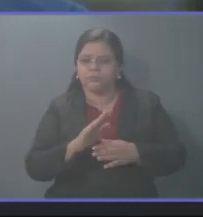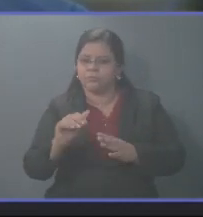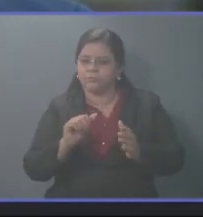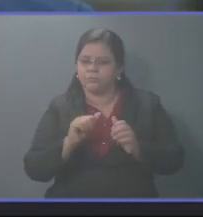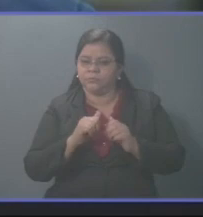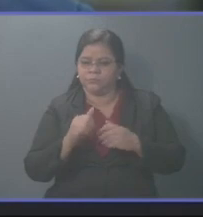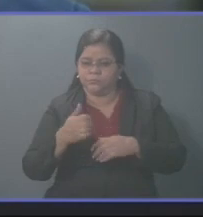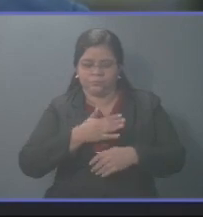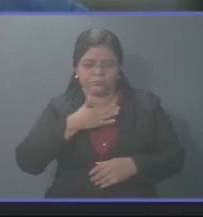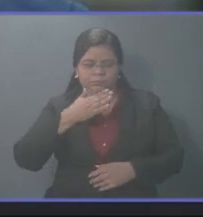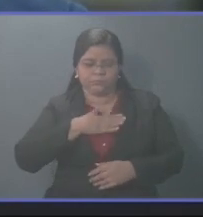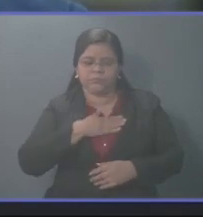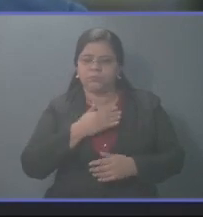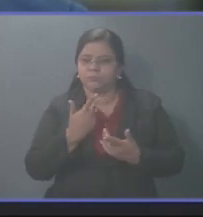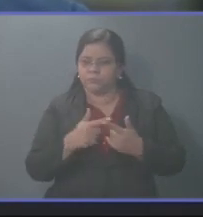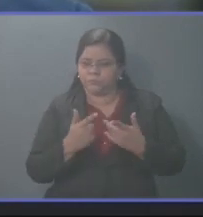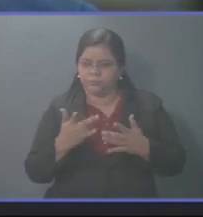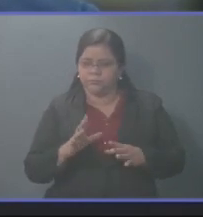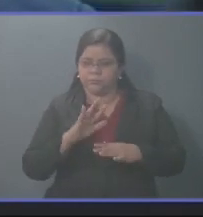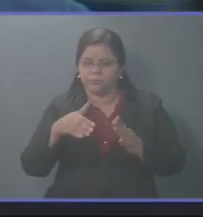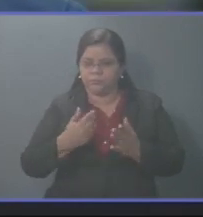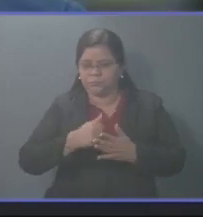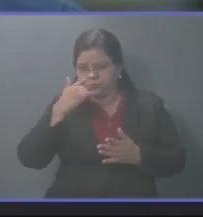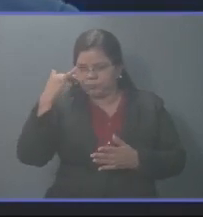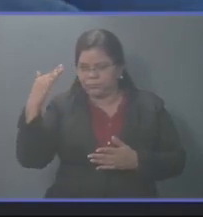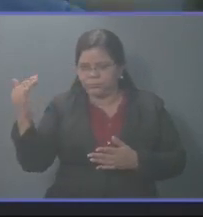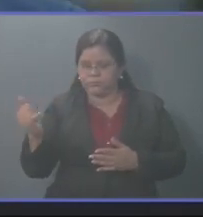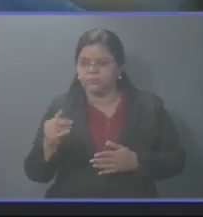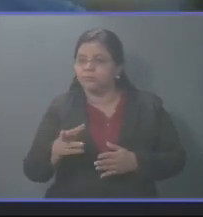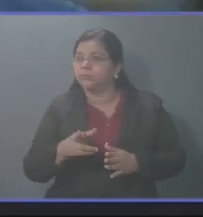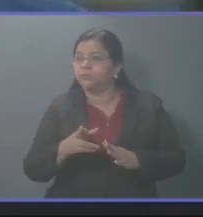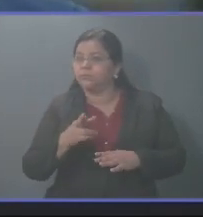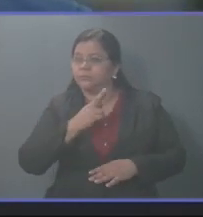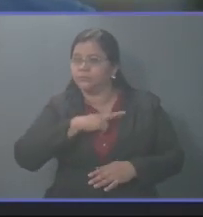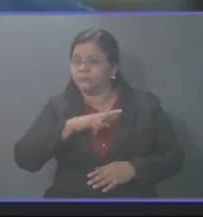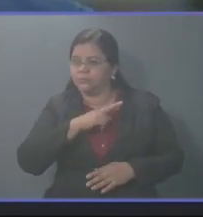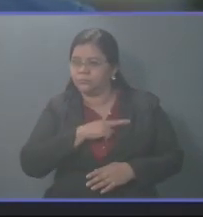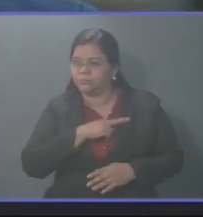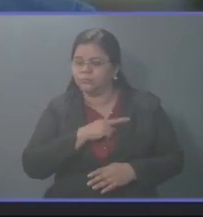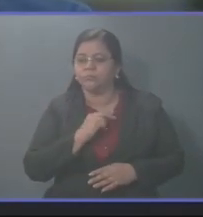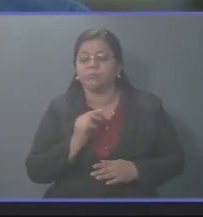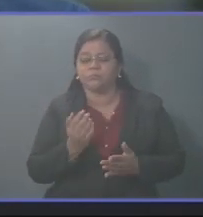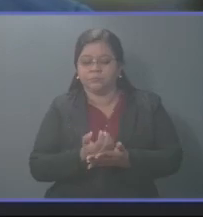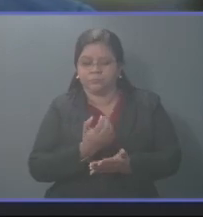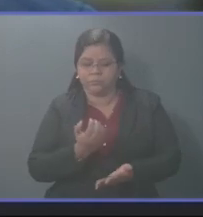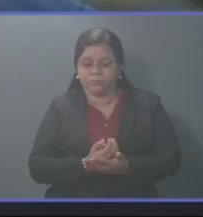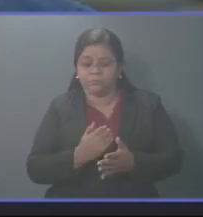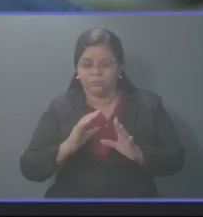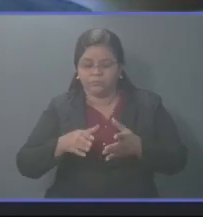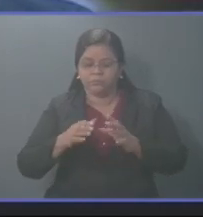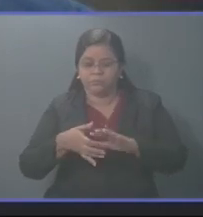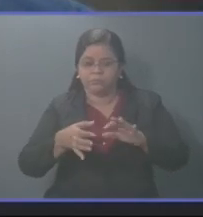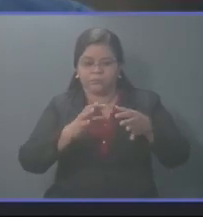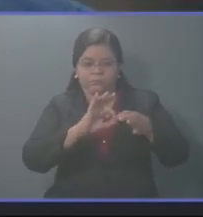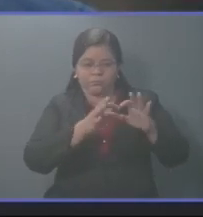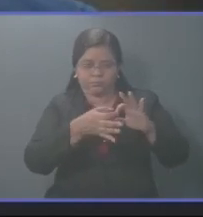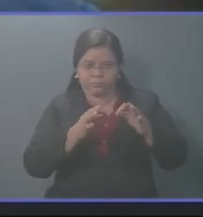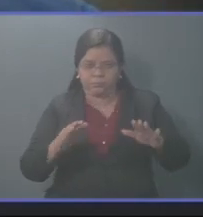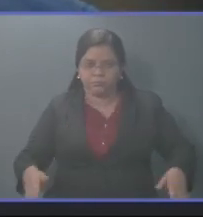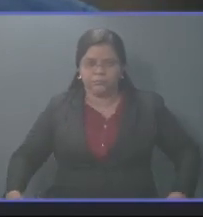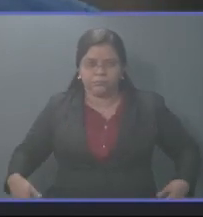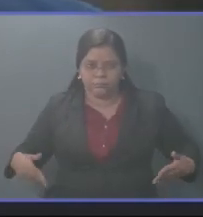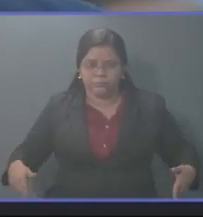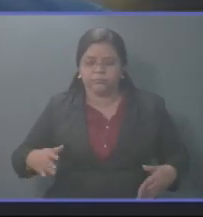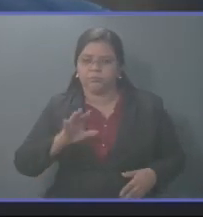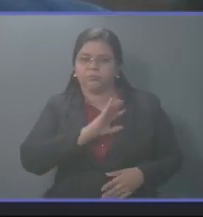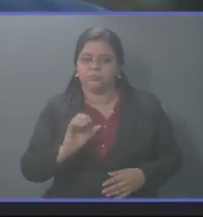autonomía propia, alejada de toda influencia política, racial, religiosa o económica. El Comité Paralímpico de El Salvador se